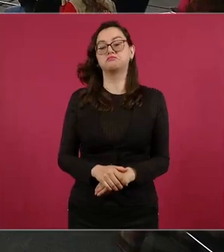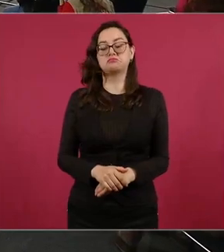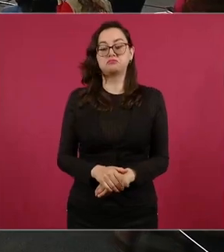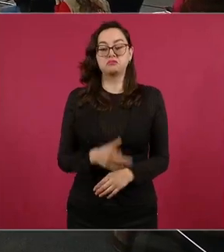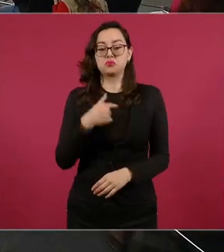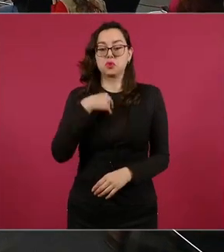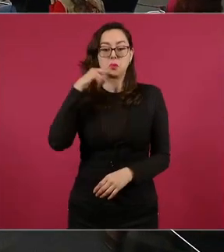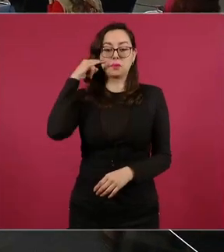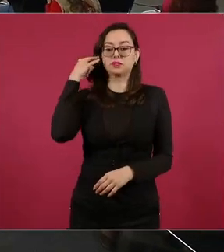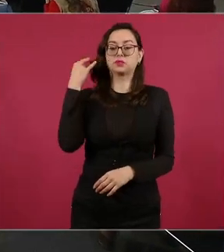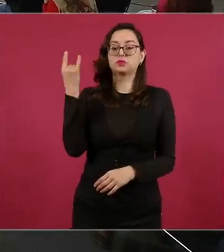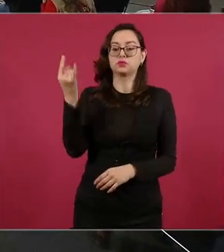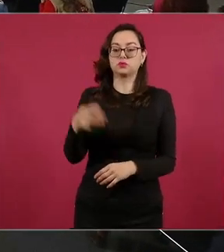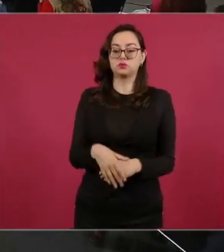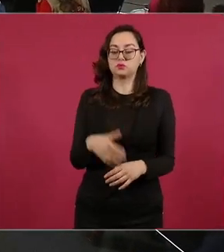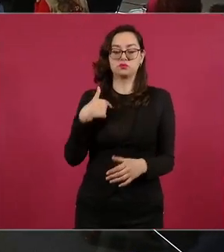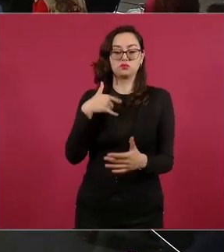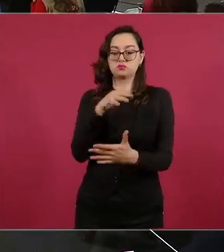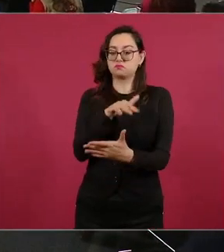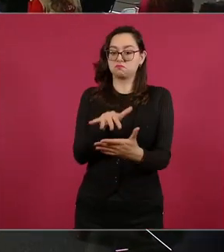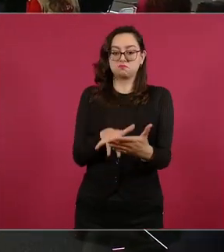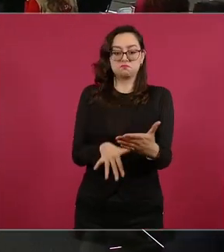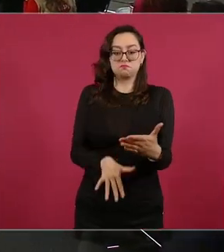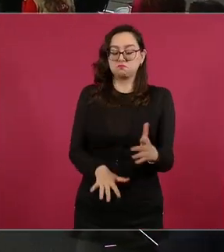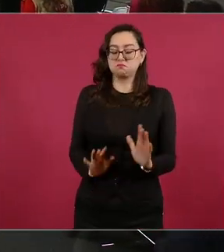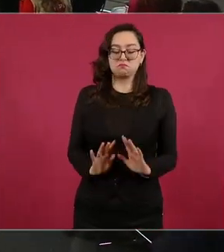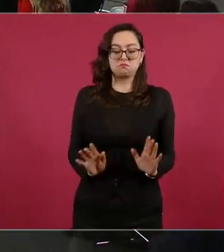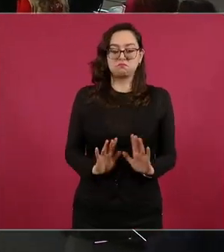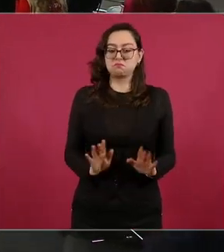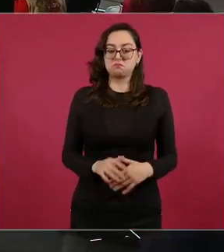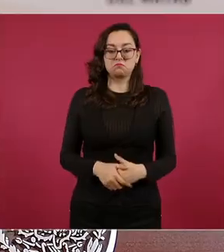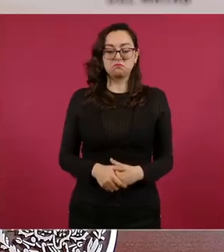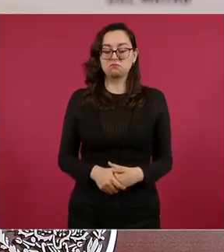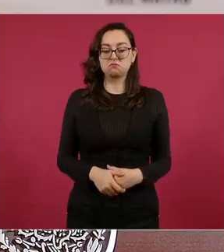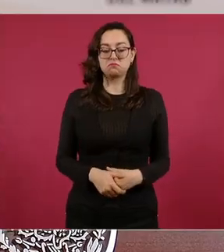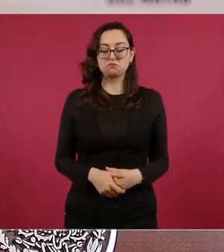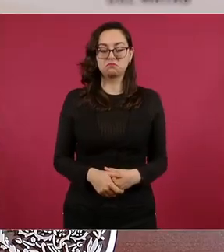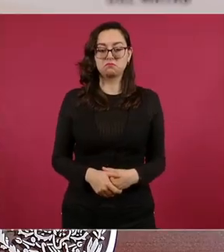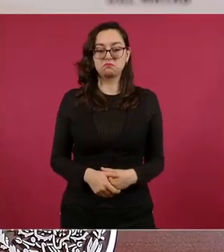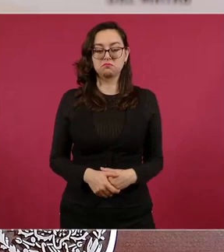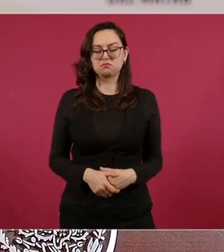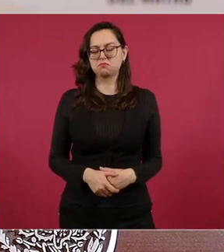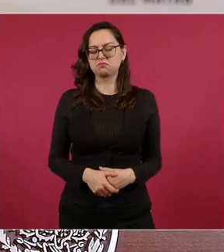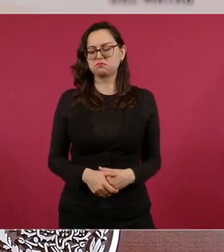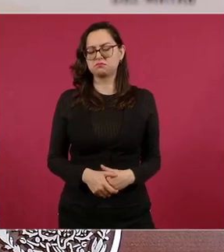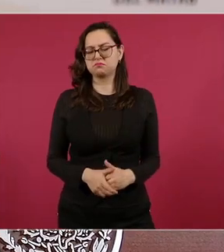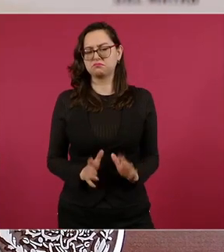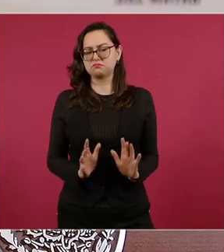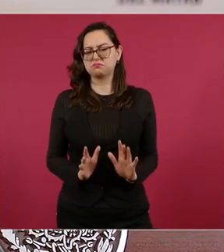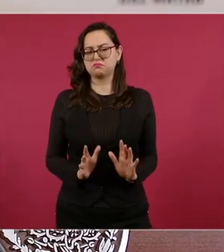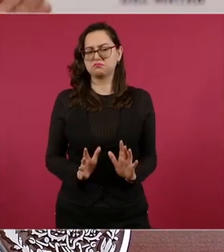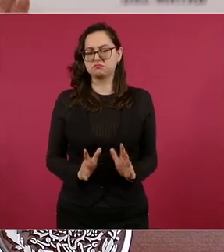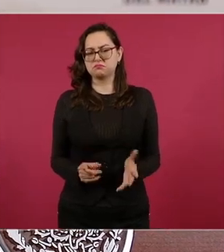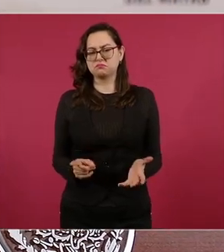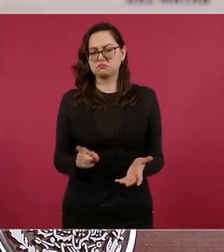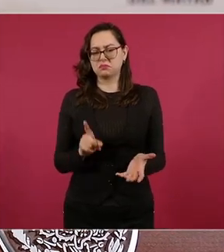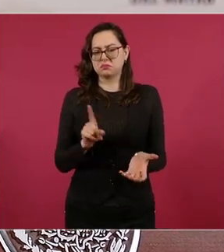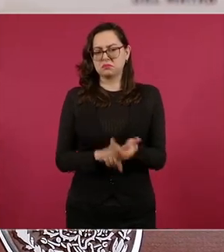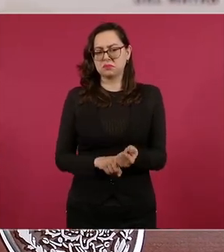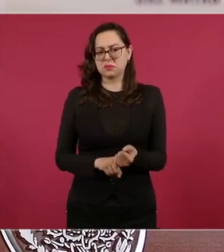eso es muy usual sobre todo en el periodo